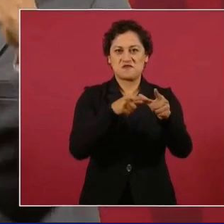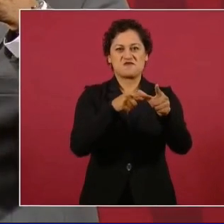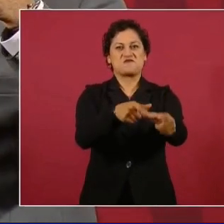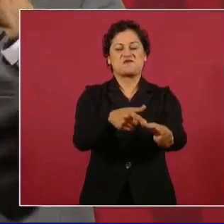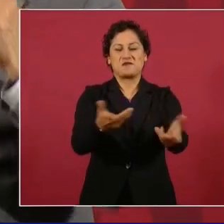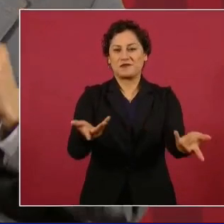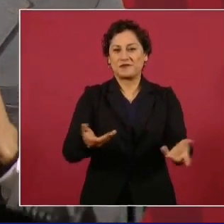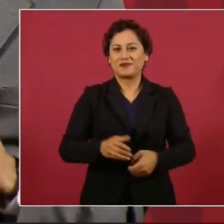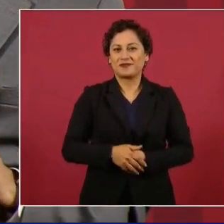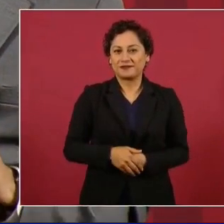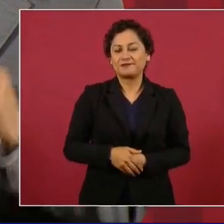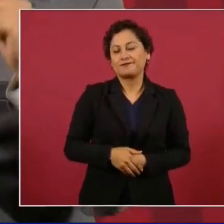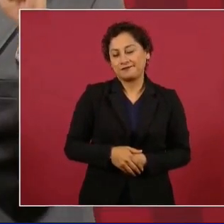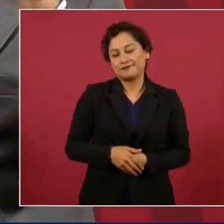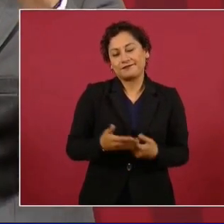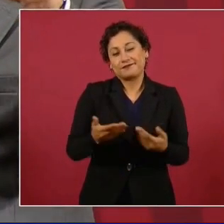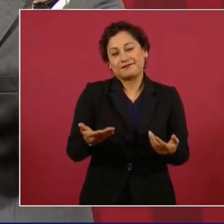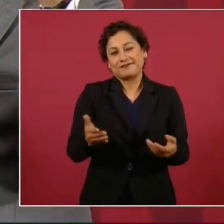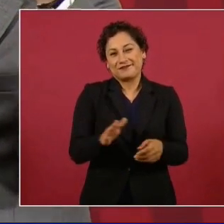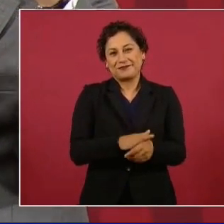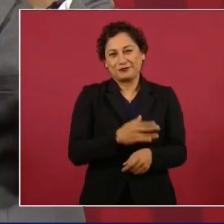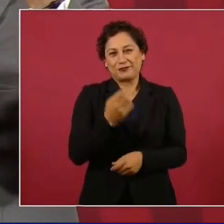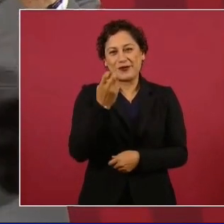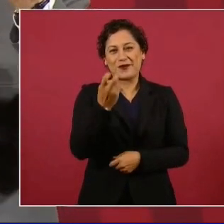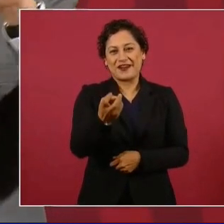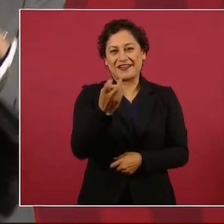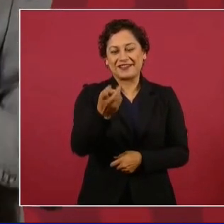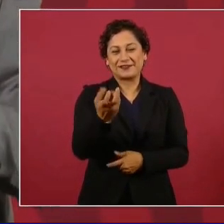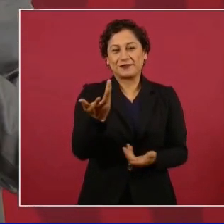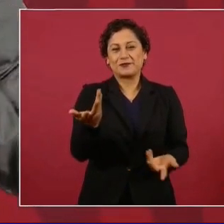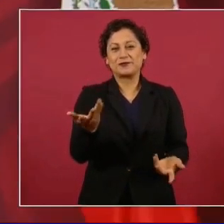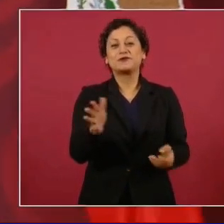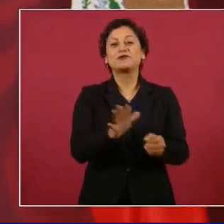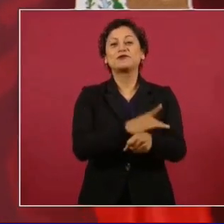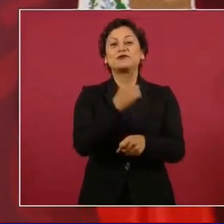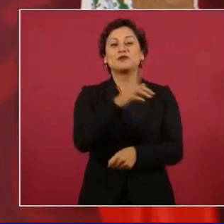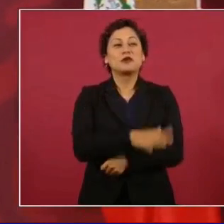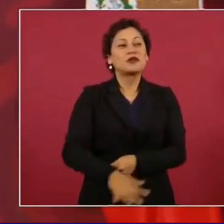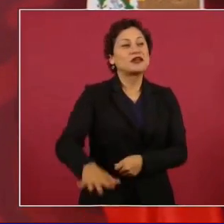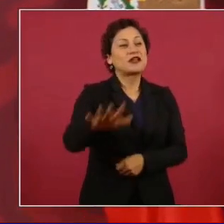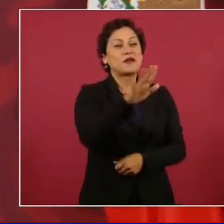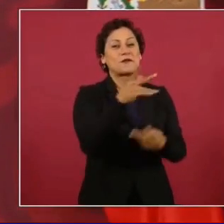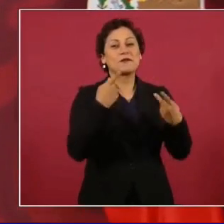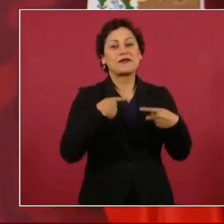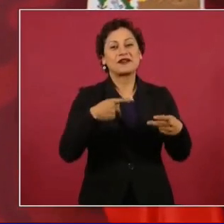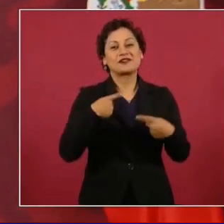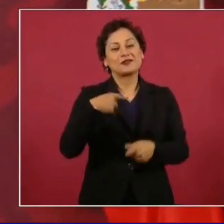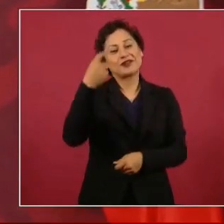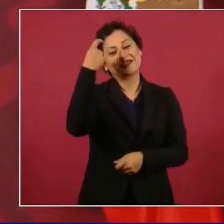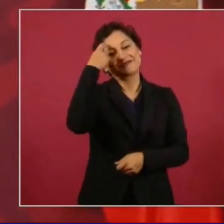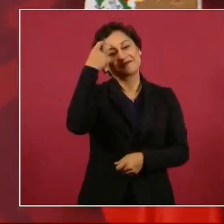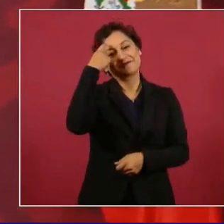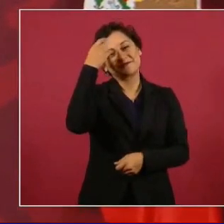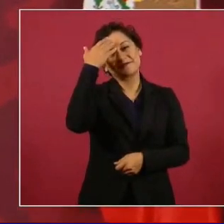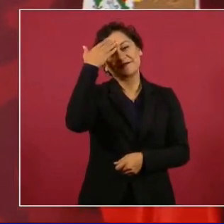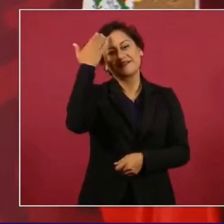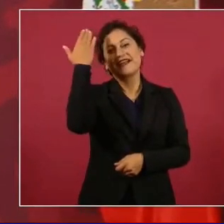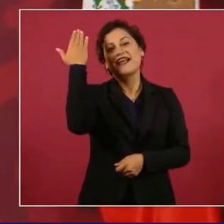Pero es por eso. Entonces, la gente está muy consciente y hay que